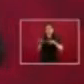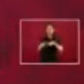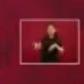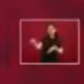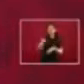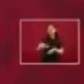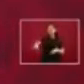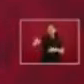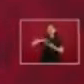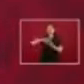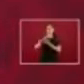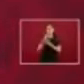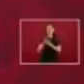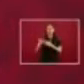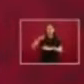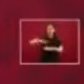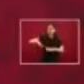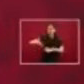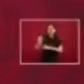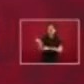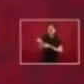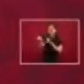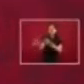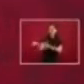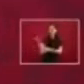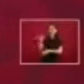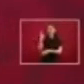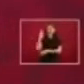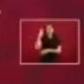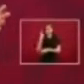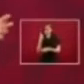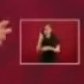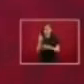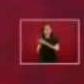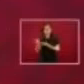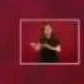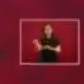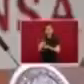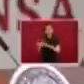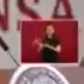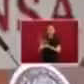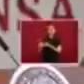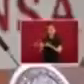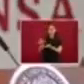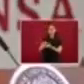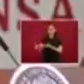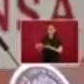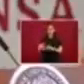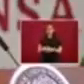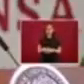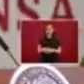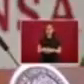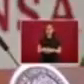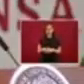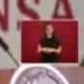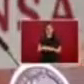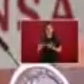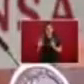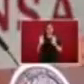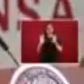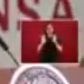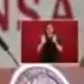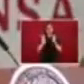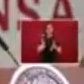ejemplo, ¿cómo se ha crecido y tienes un para allá achatado, iba, ¿no? Los gobiernos locales destacando sobre los nacionales. En México